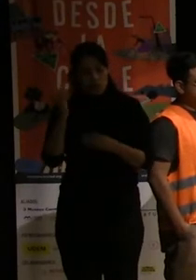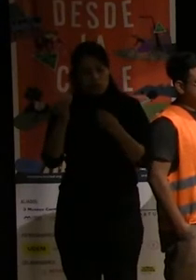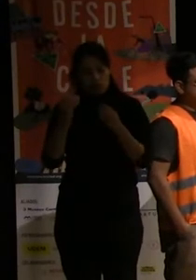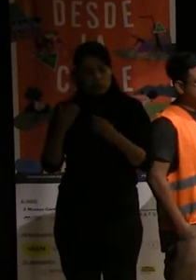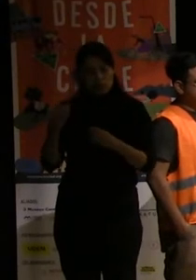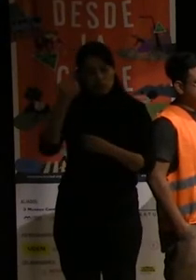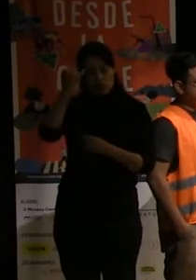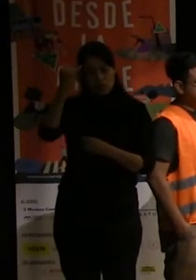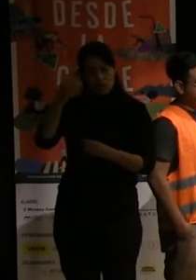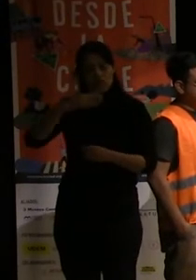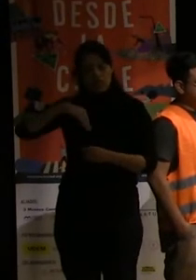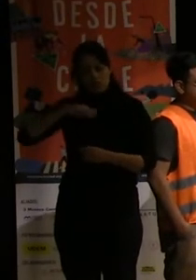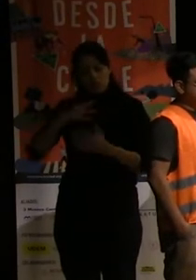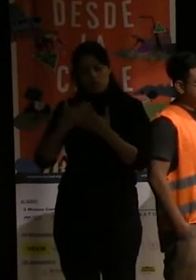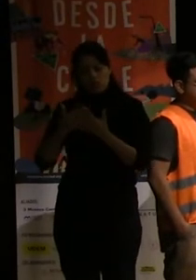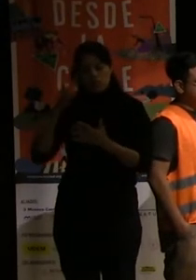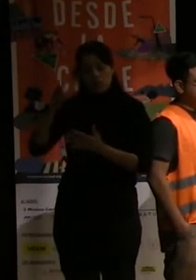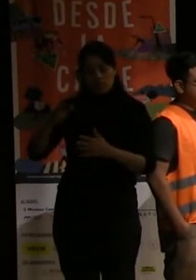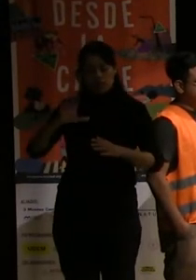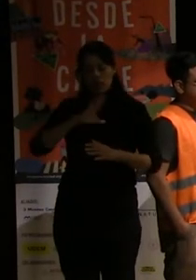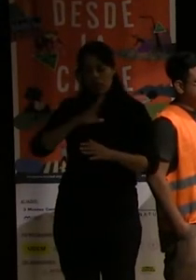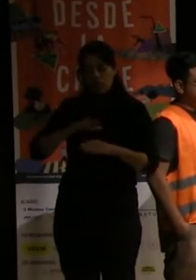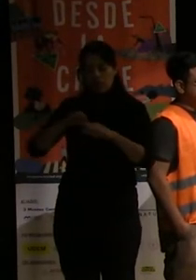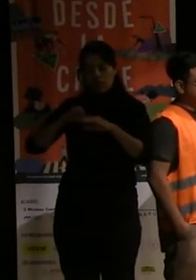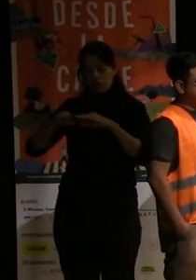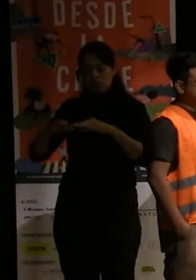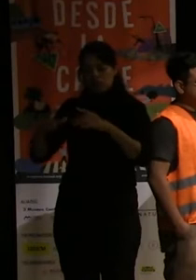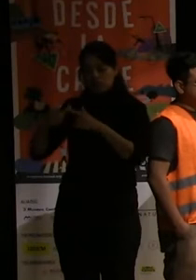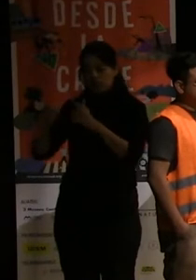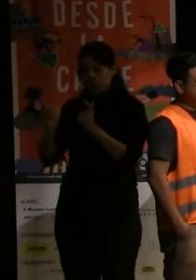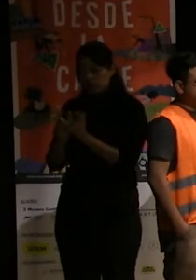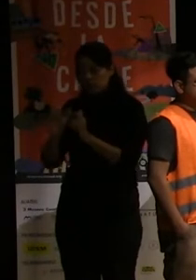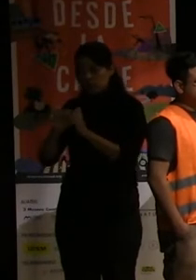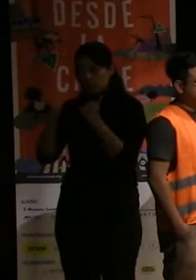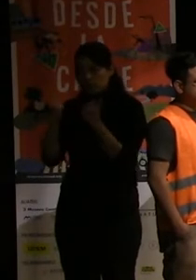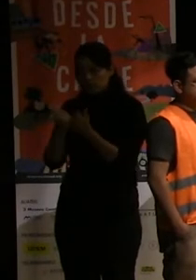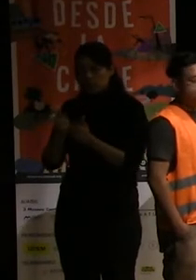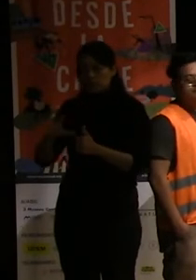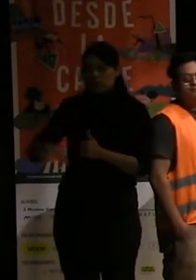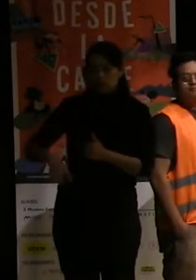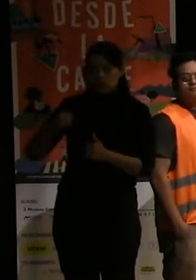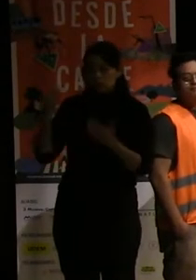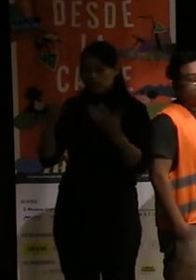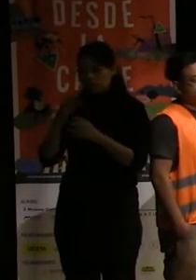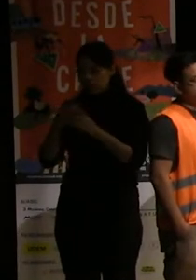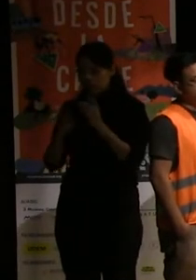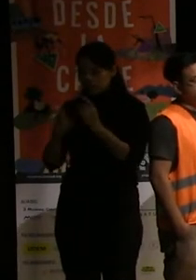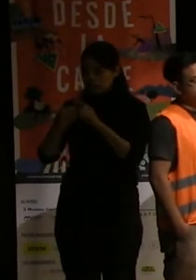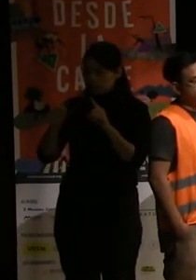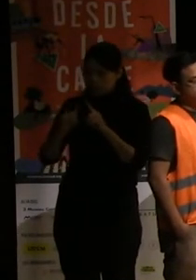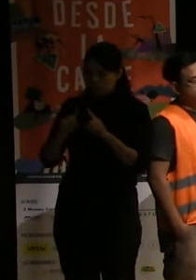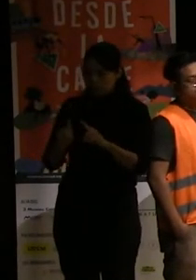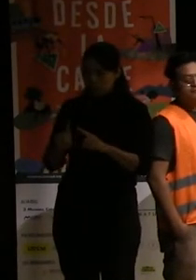dan esperanza de que hay camino de que hay comunidades y hay agrupaciones que están tratando de realmente de hacer las cosas diferentes